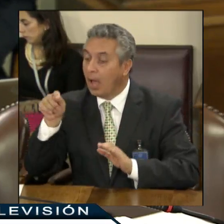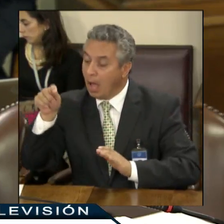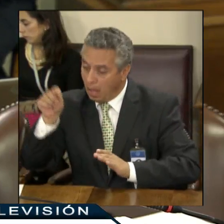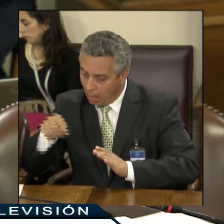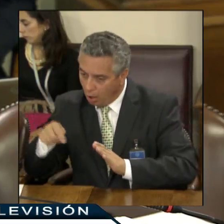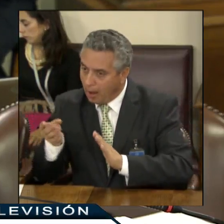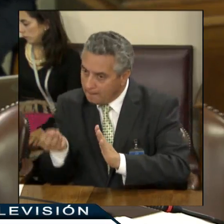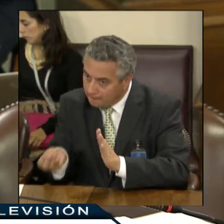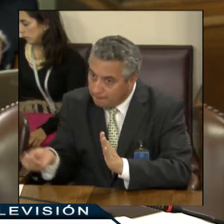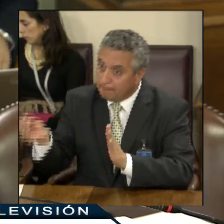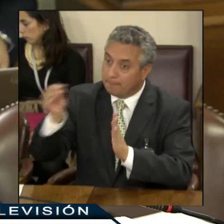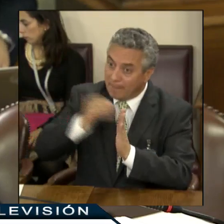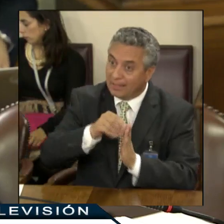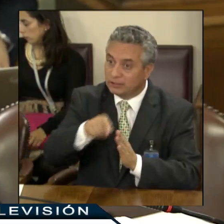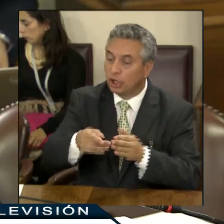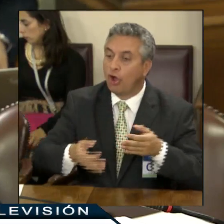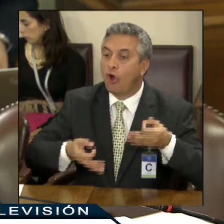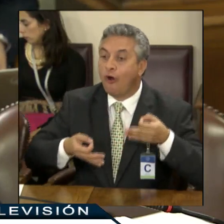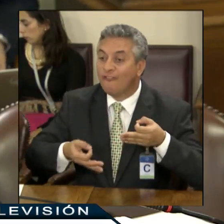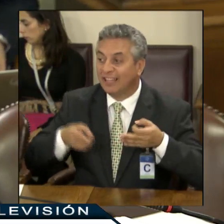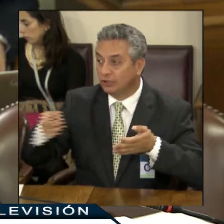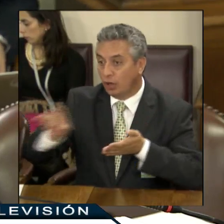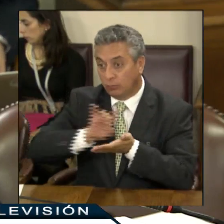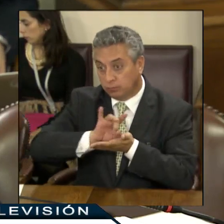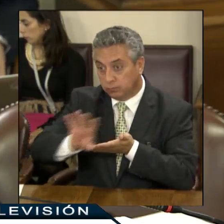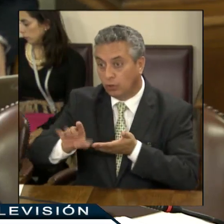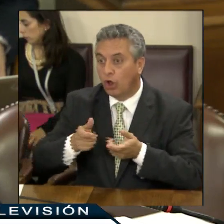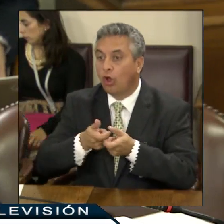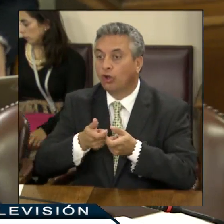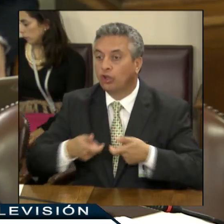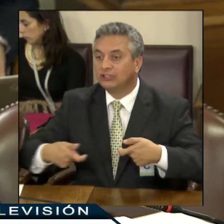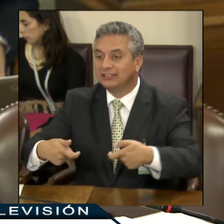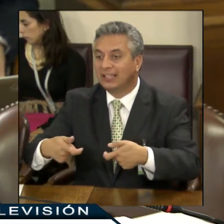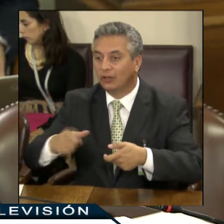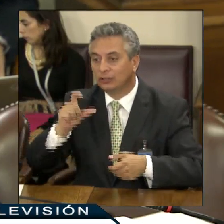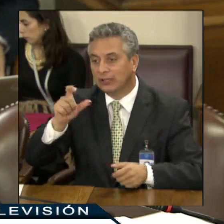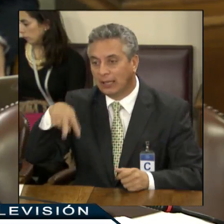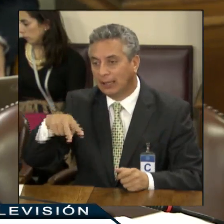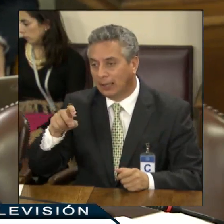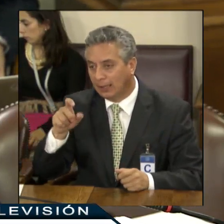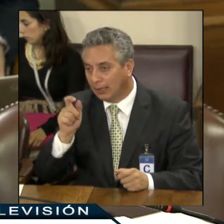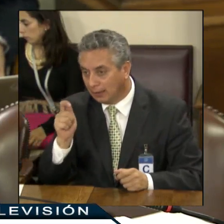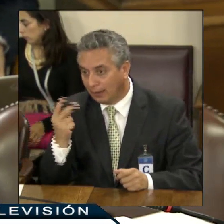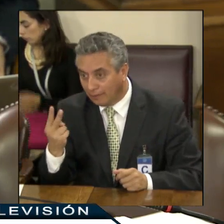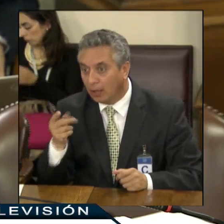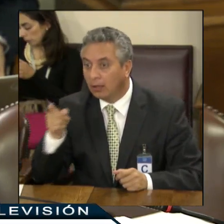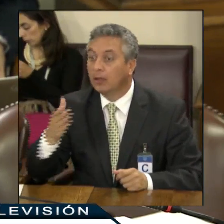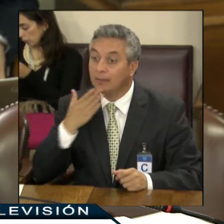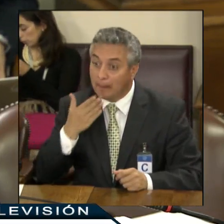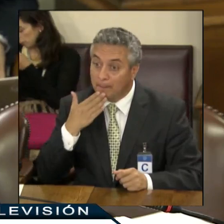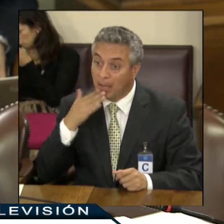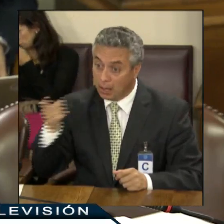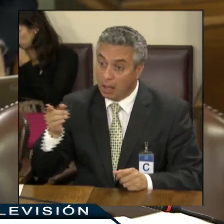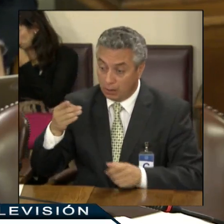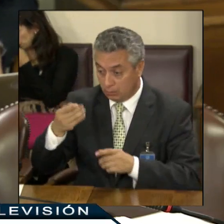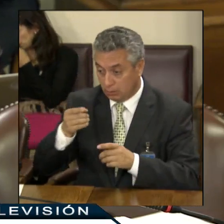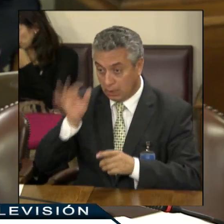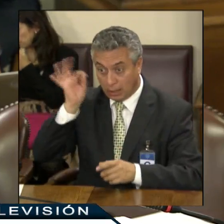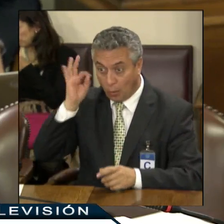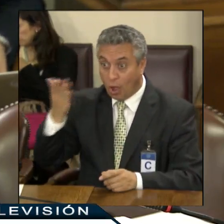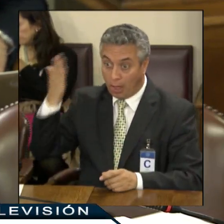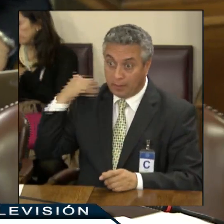eso en parte por el oficio que envió el Consejo Nacional de televisión y también de su intervención de la sesión